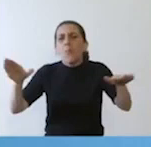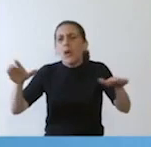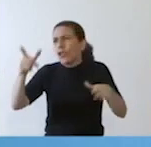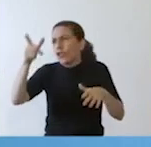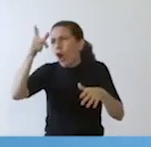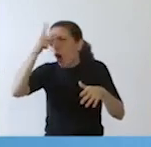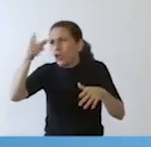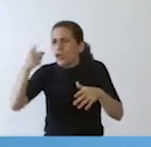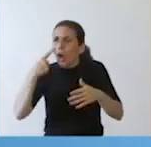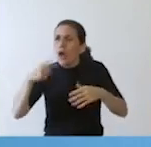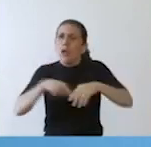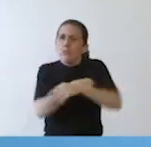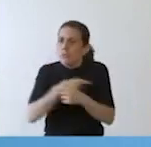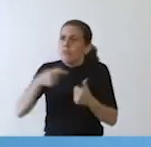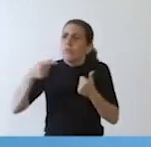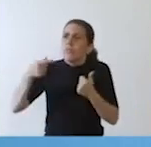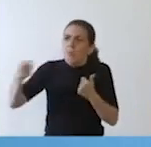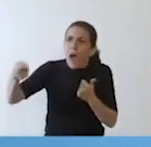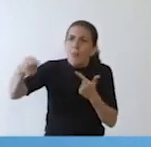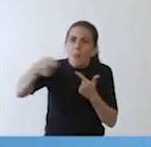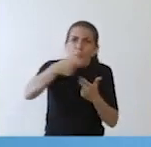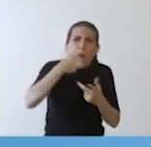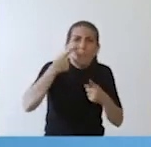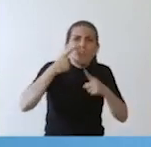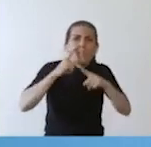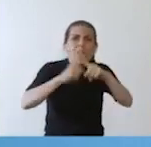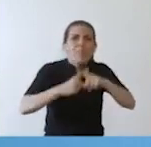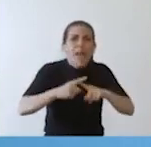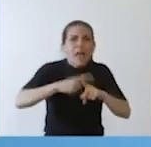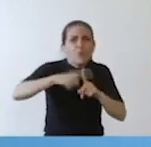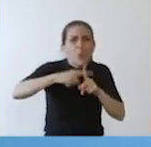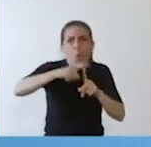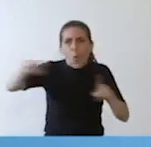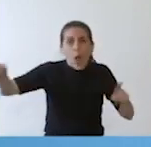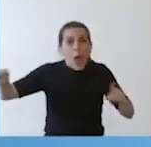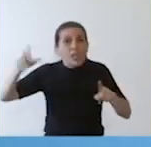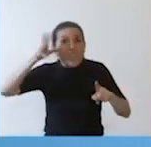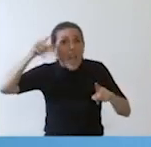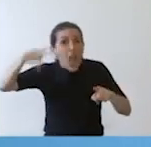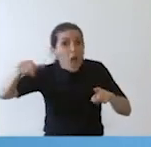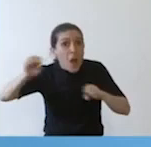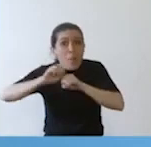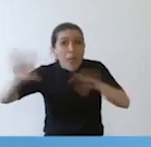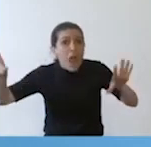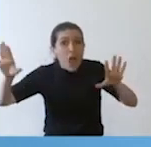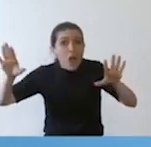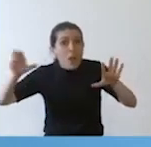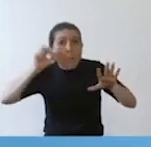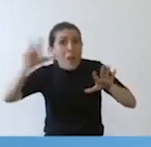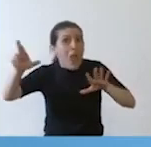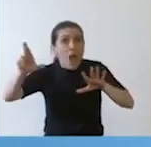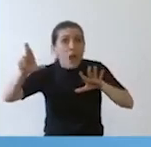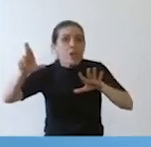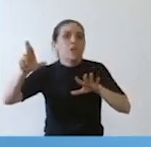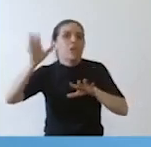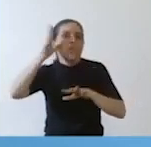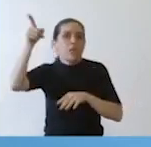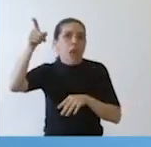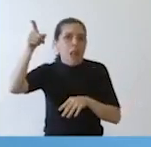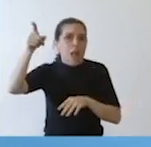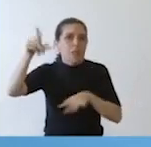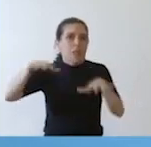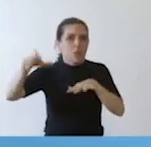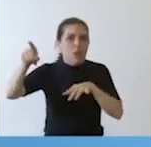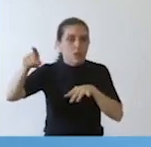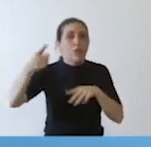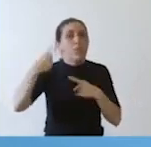recordémoslo. Y es el país que tiene la situación más compleja en este momento. Pero además, lo que